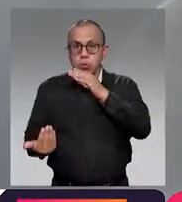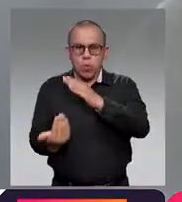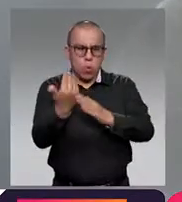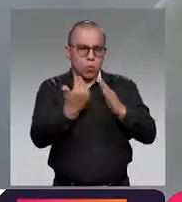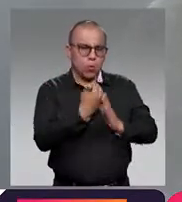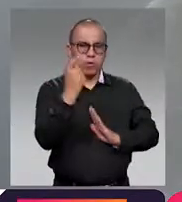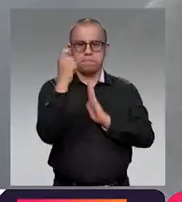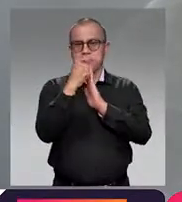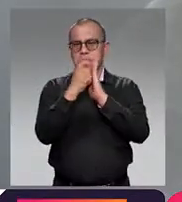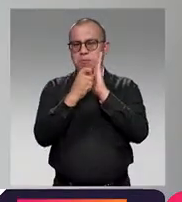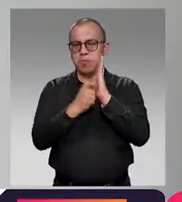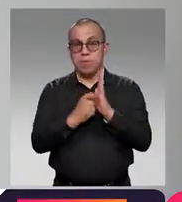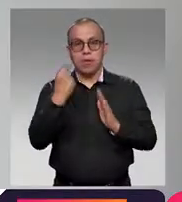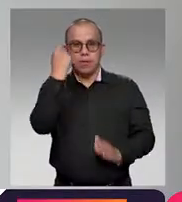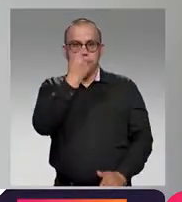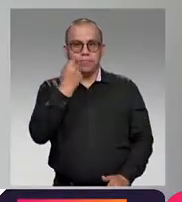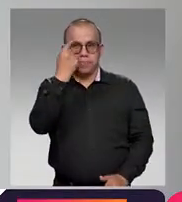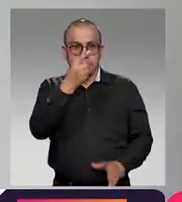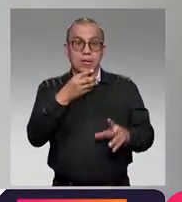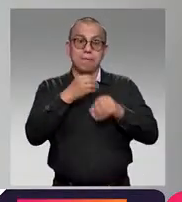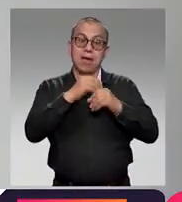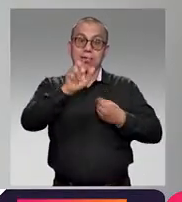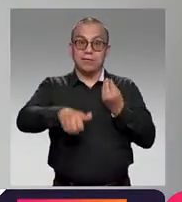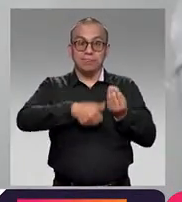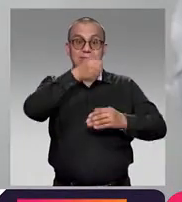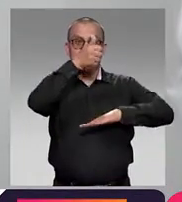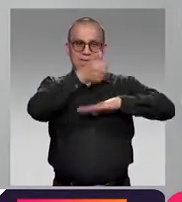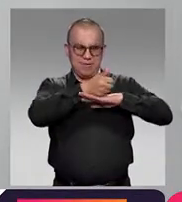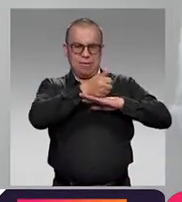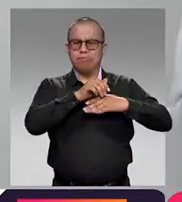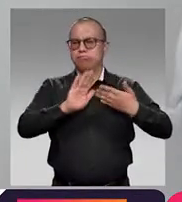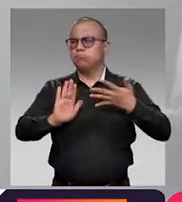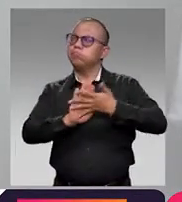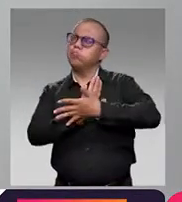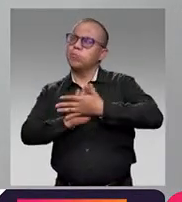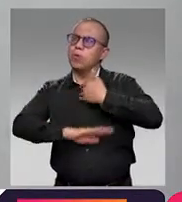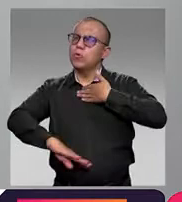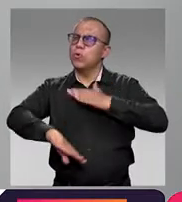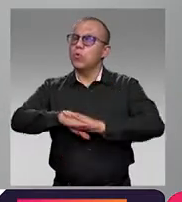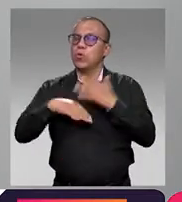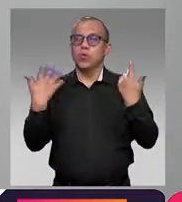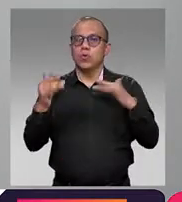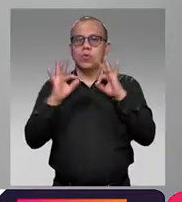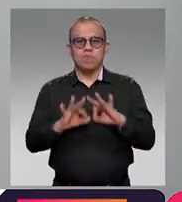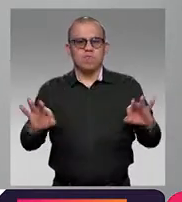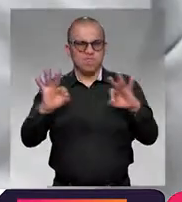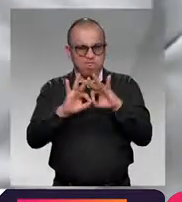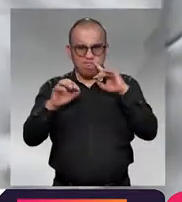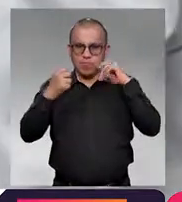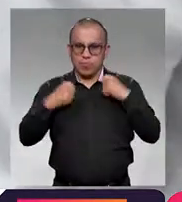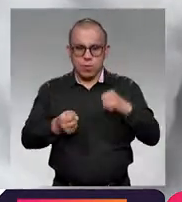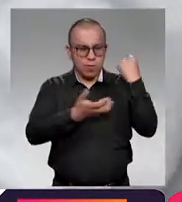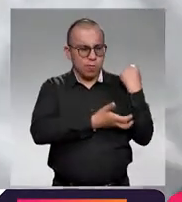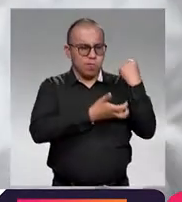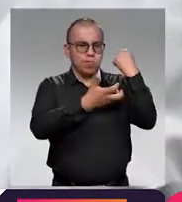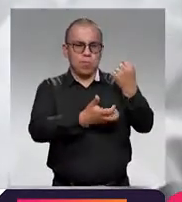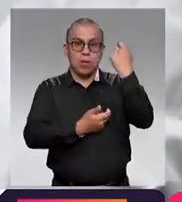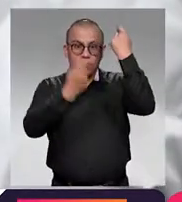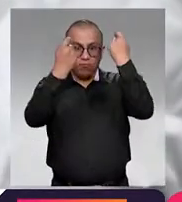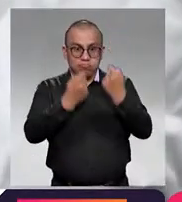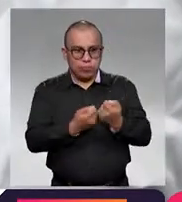detalle las partes del ojo el gerente de la subred del norte manifestó que se realizó un importante esfuerzo económico financiero